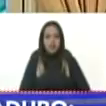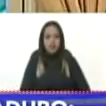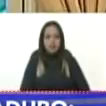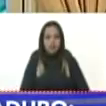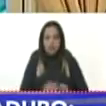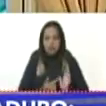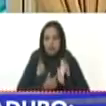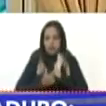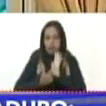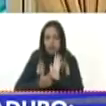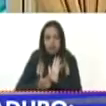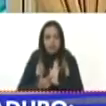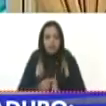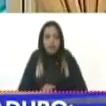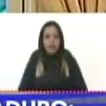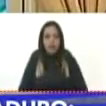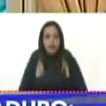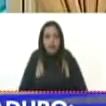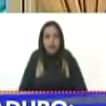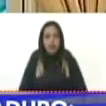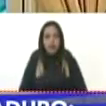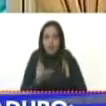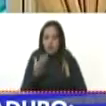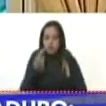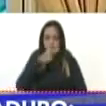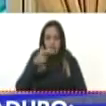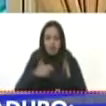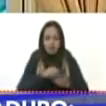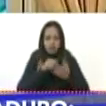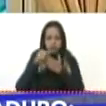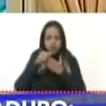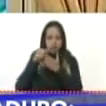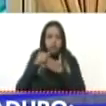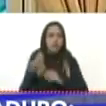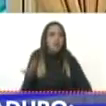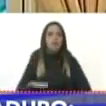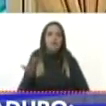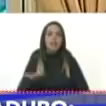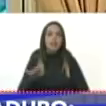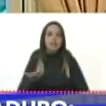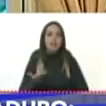destacadísimo. Cantidad de líderes destacados.